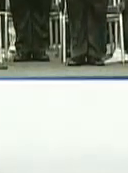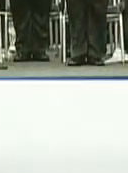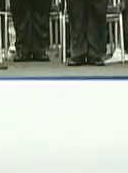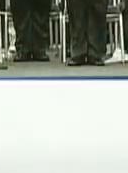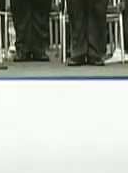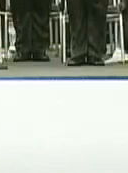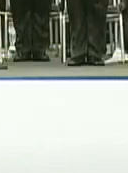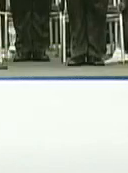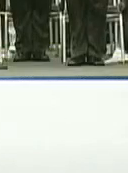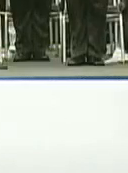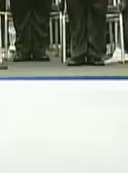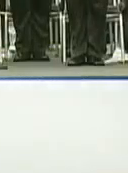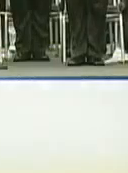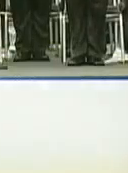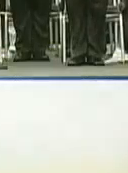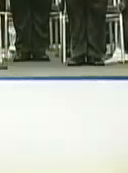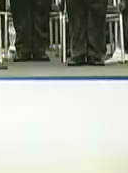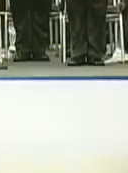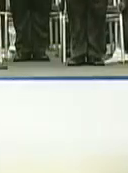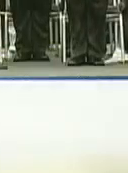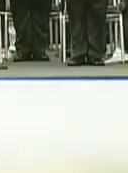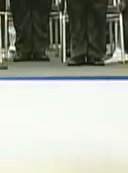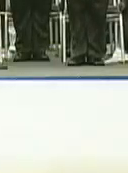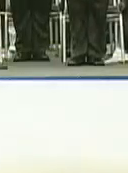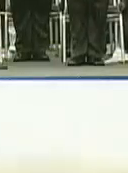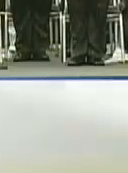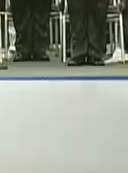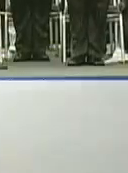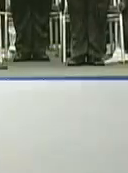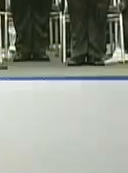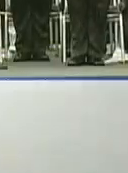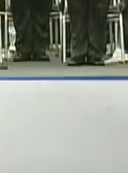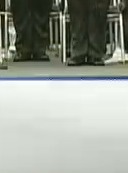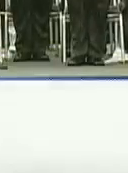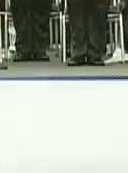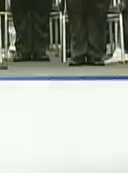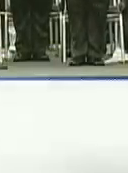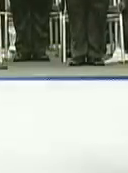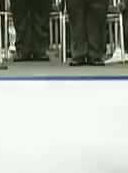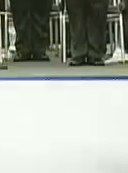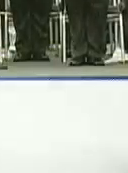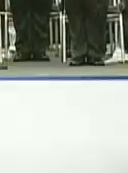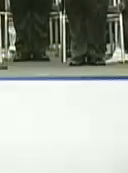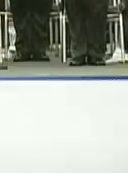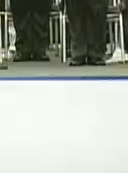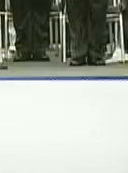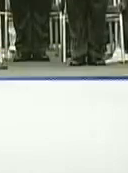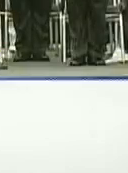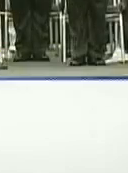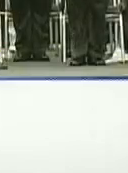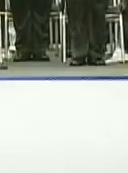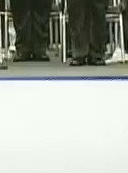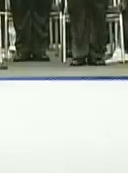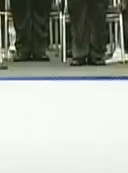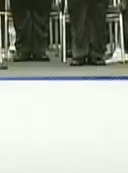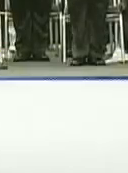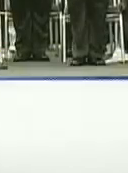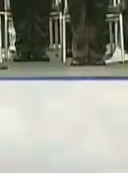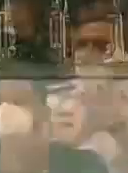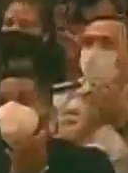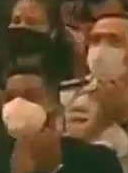Es el acto de celebración del bicentenario de la Batalla de Pichincha, configuración de la